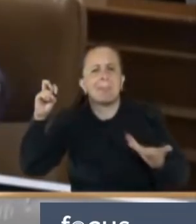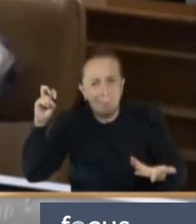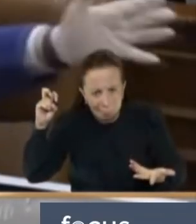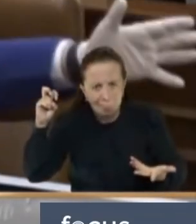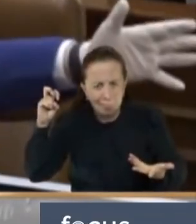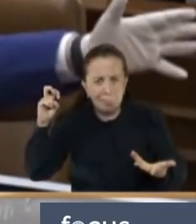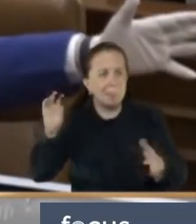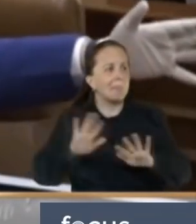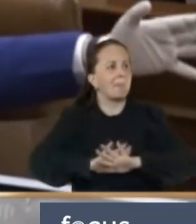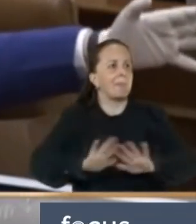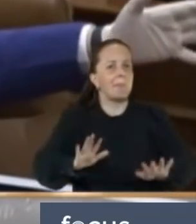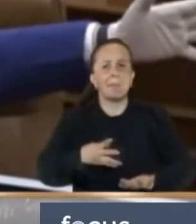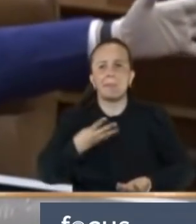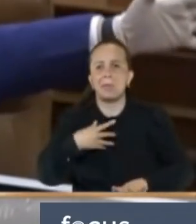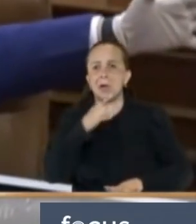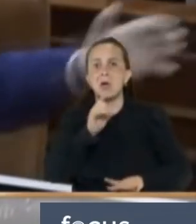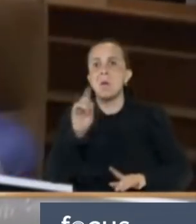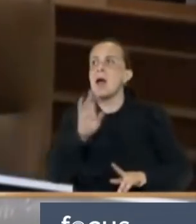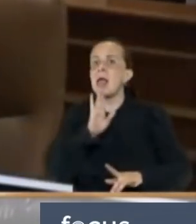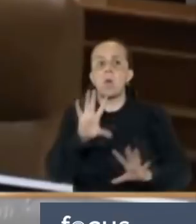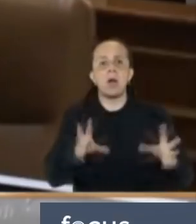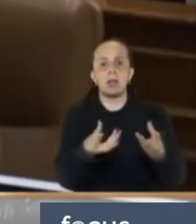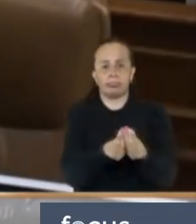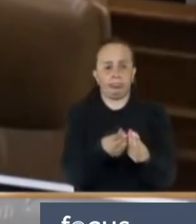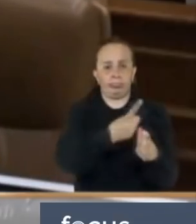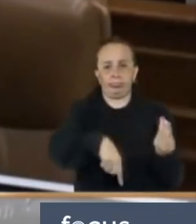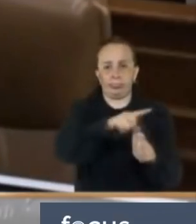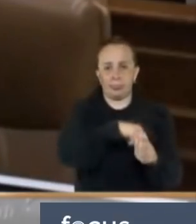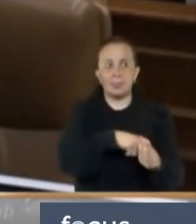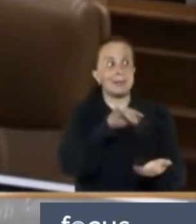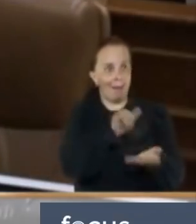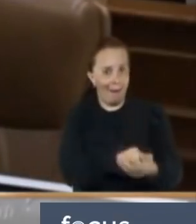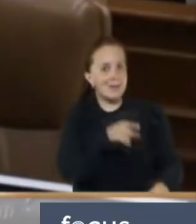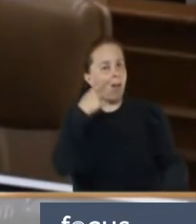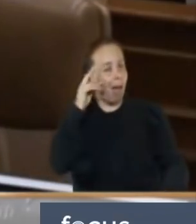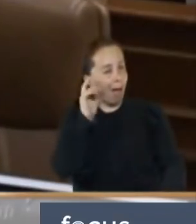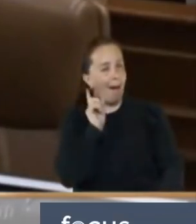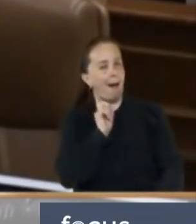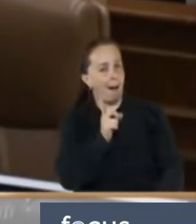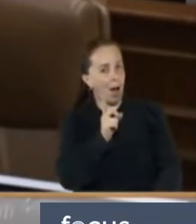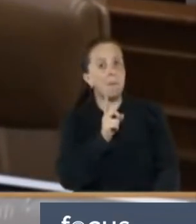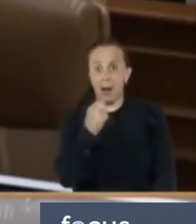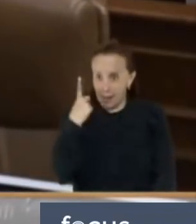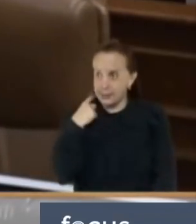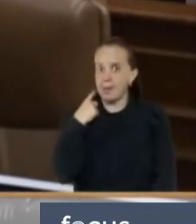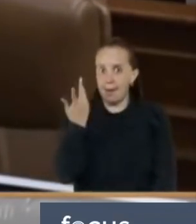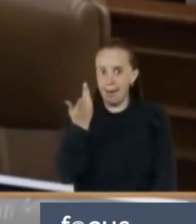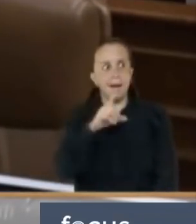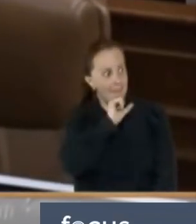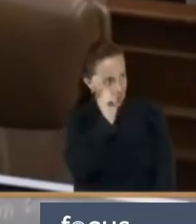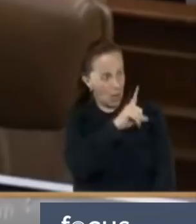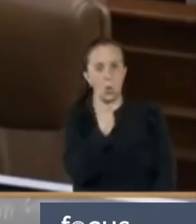manos de la Comisión de Absoluciones. Esa jugadita hubiéramos querido preguntársela ayer a él con